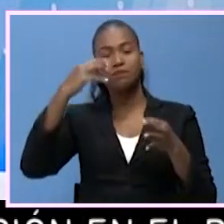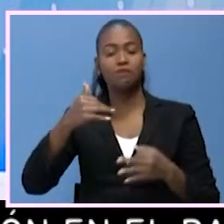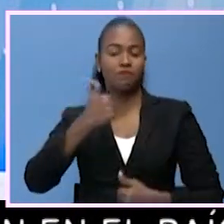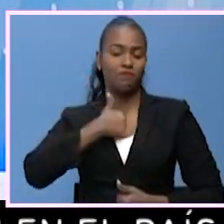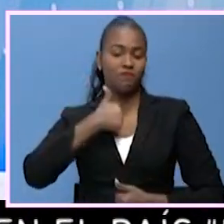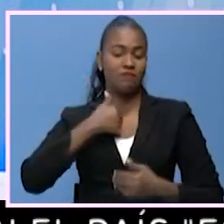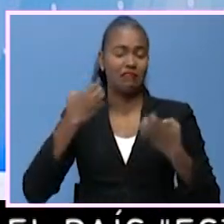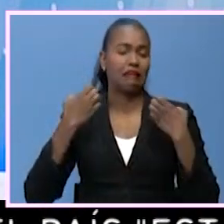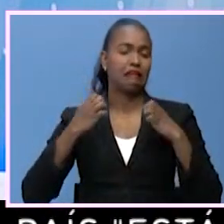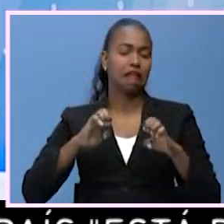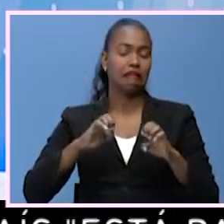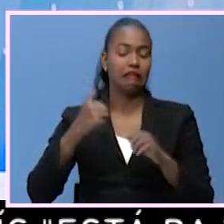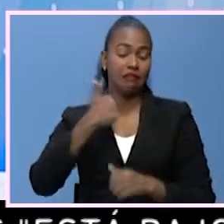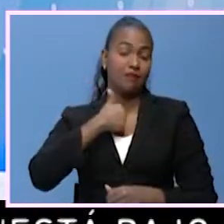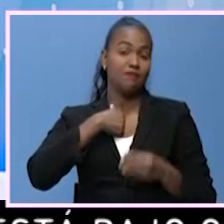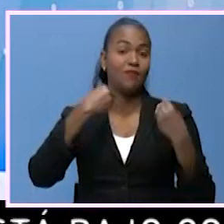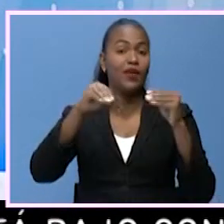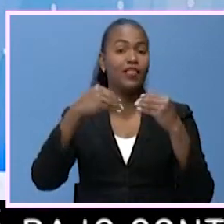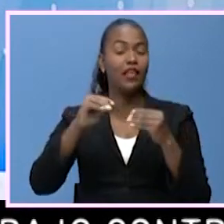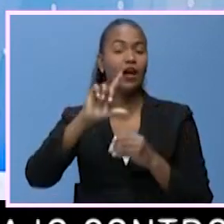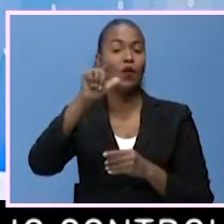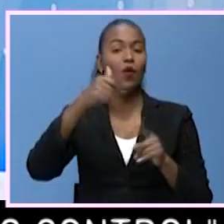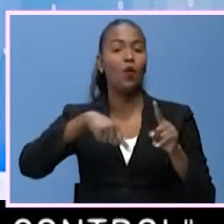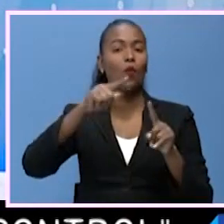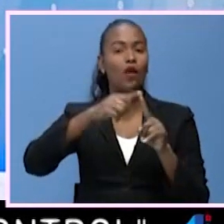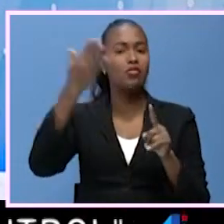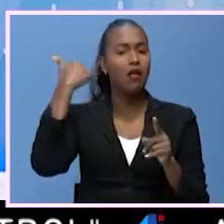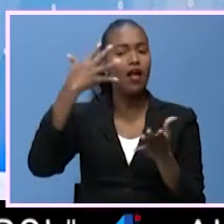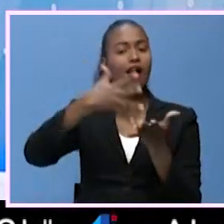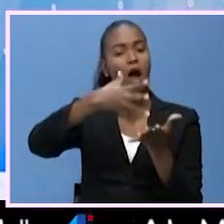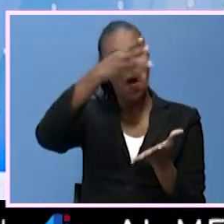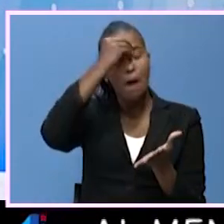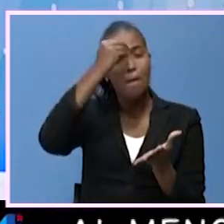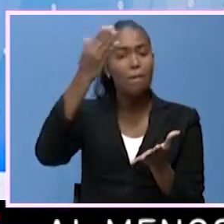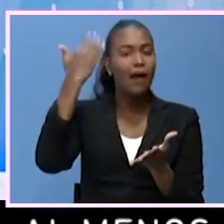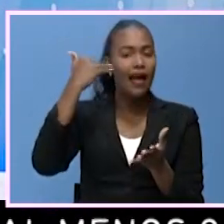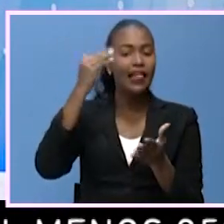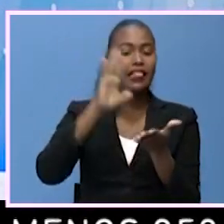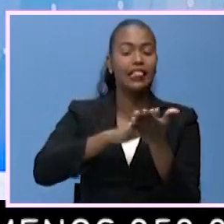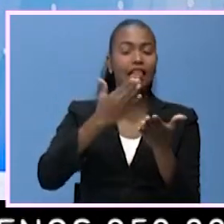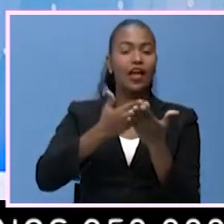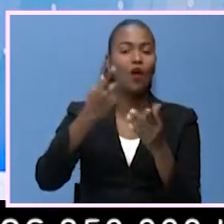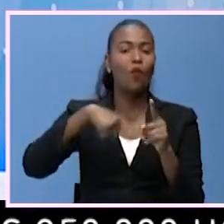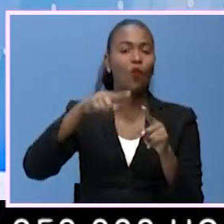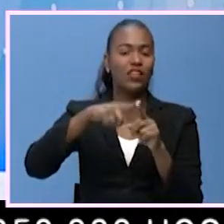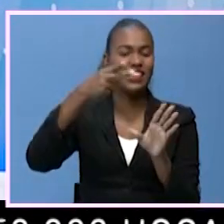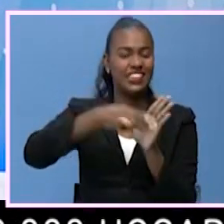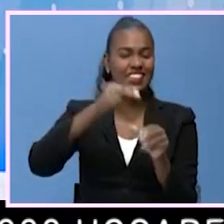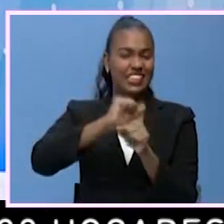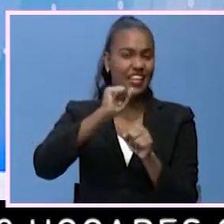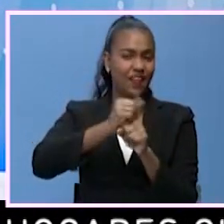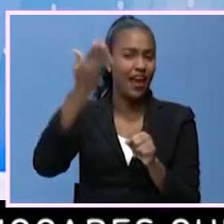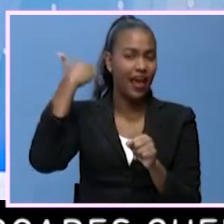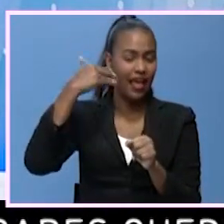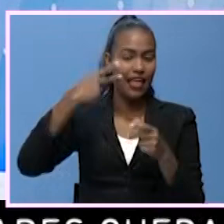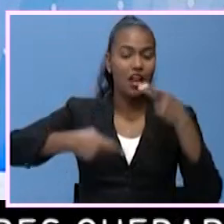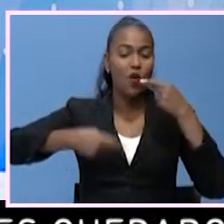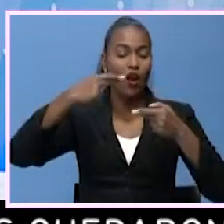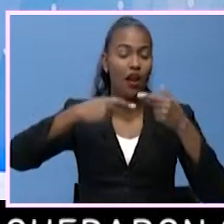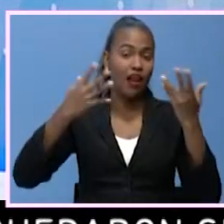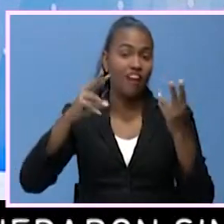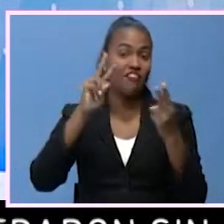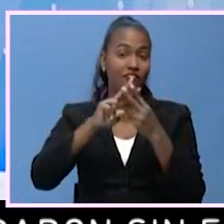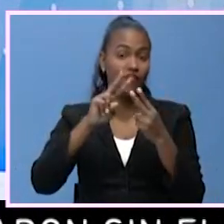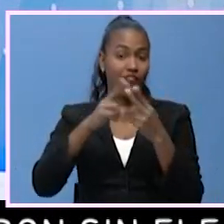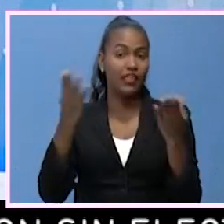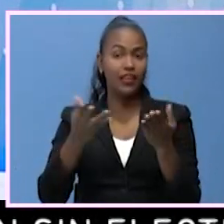gran esfuerzo su propio negocio después de haber adquirido los conocimientos de la cocina siendo empleado de un reconocido restaurante del país. Le